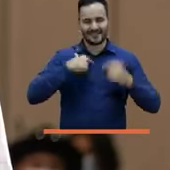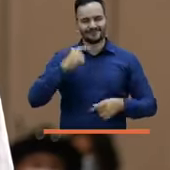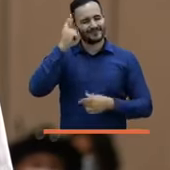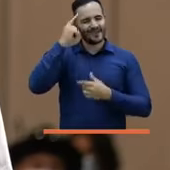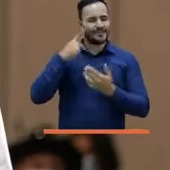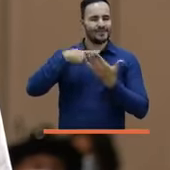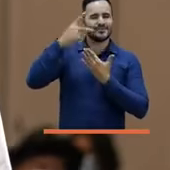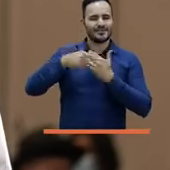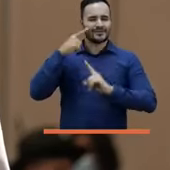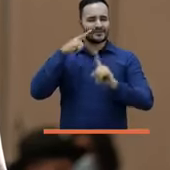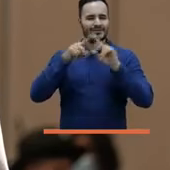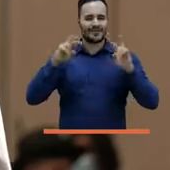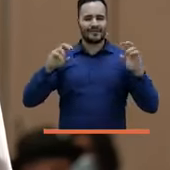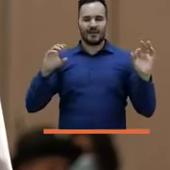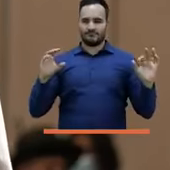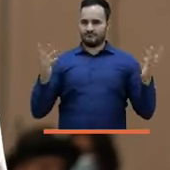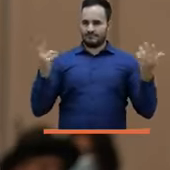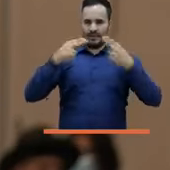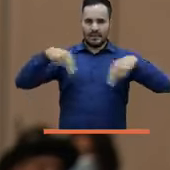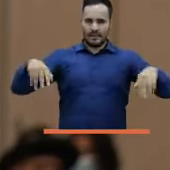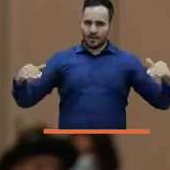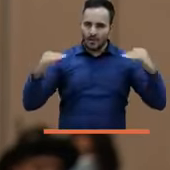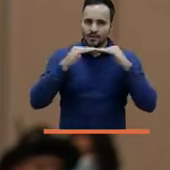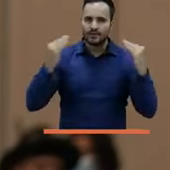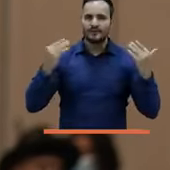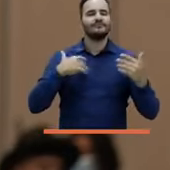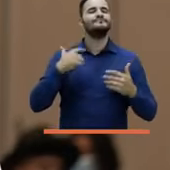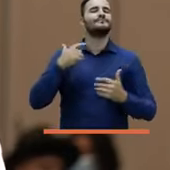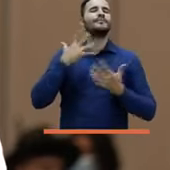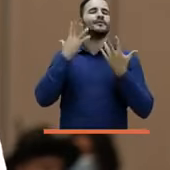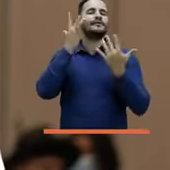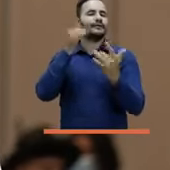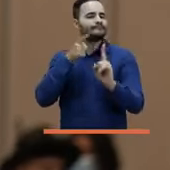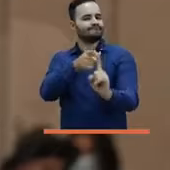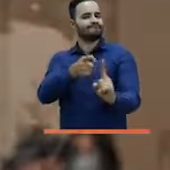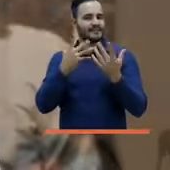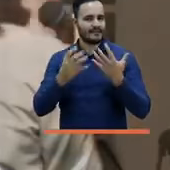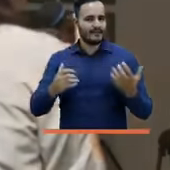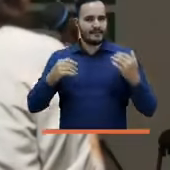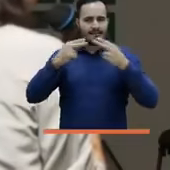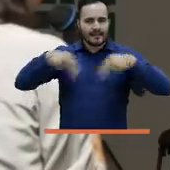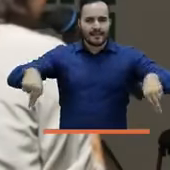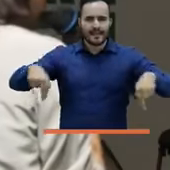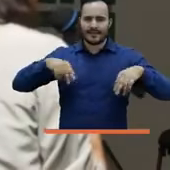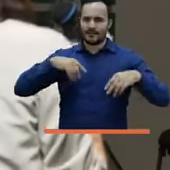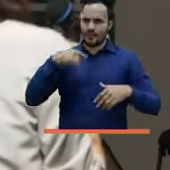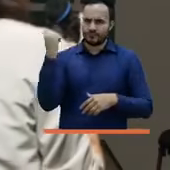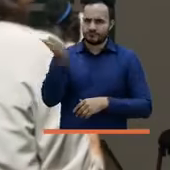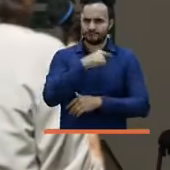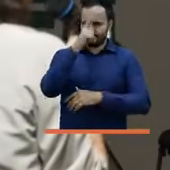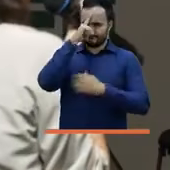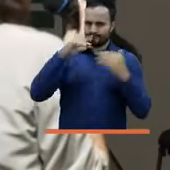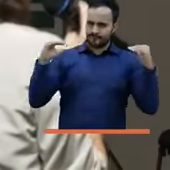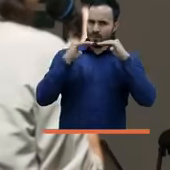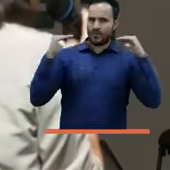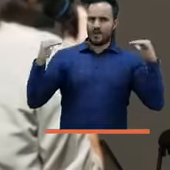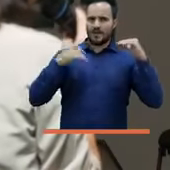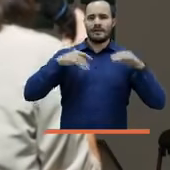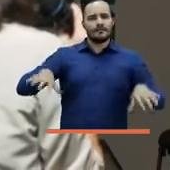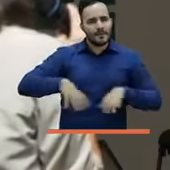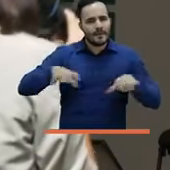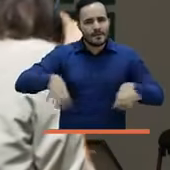género se llama entre iguales porque perseguimos la igualdad como un horizonte pues digamos ético de de actuación a través de acciones